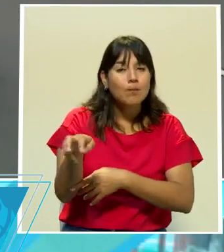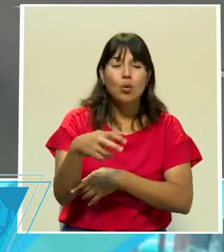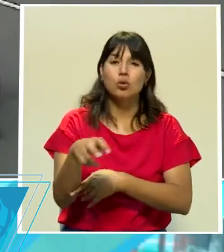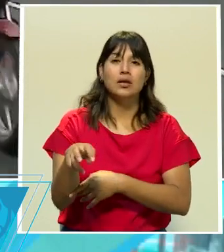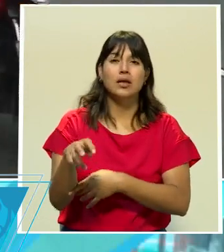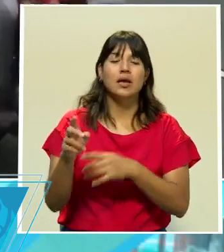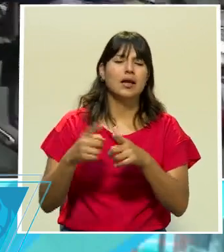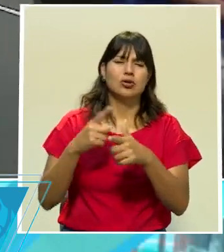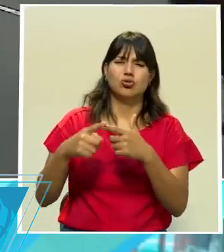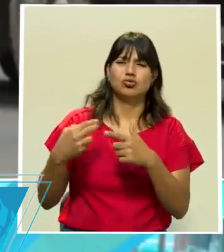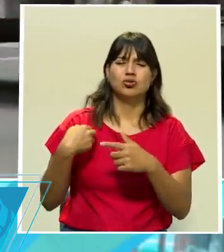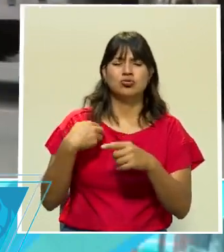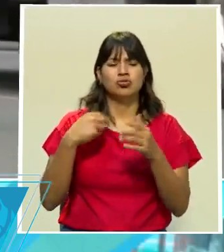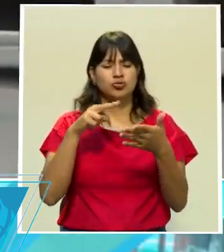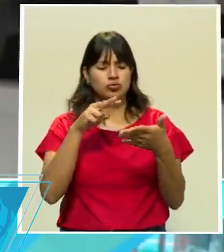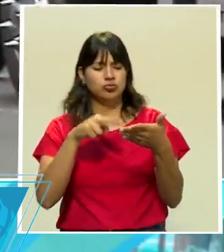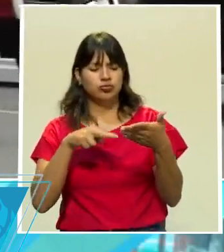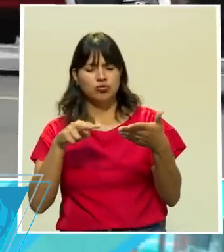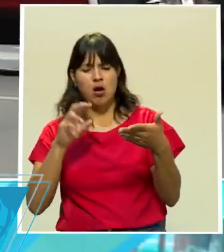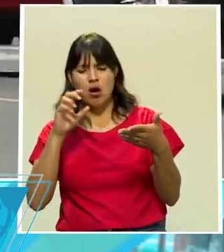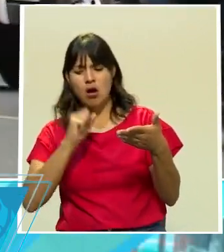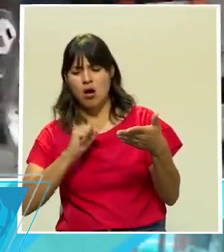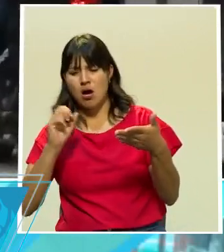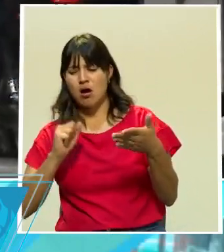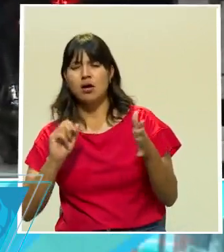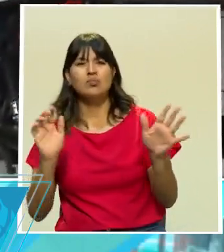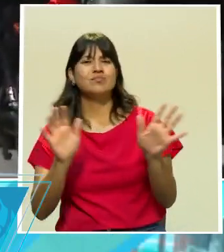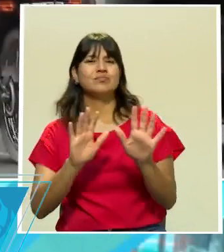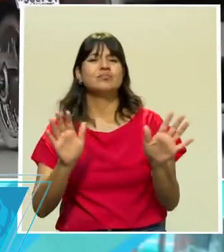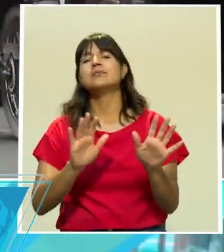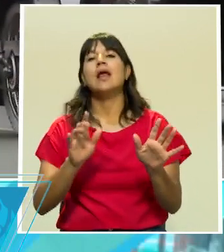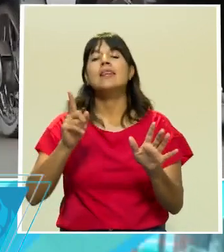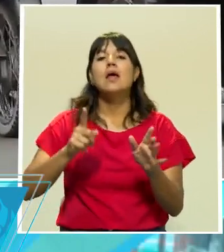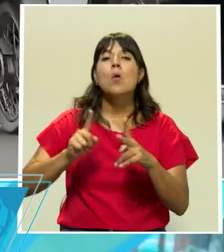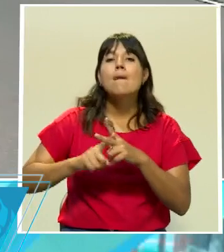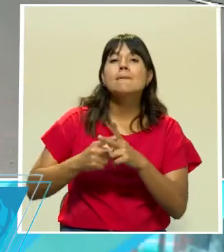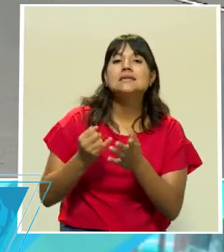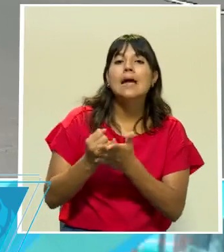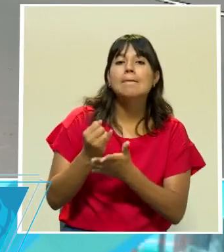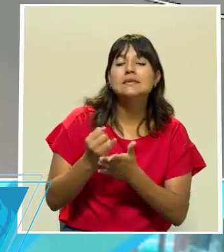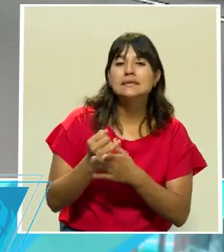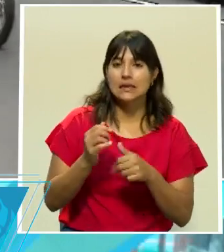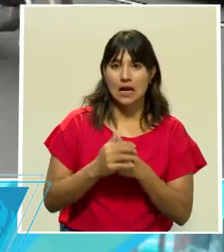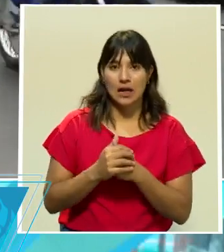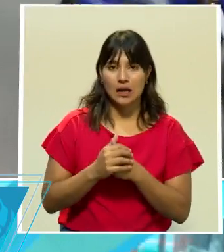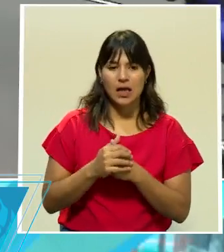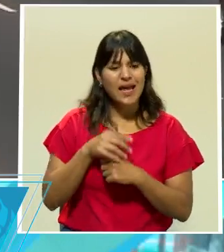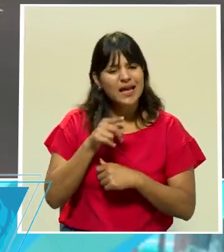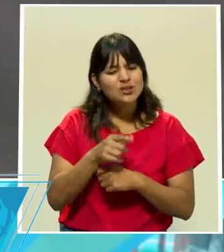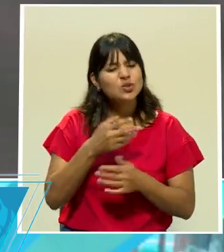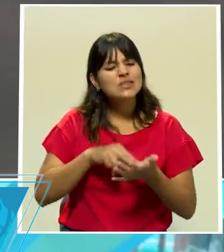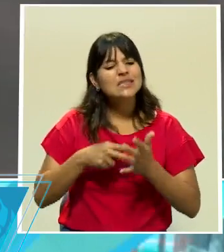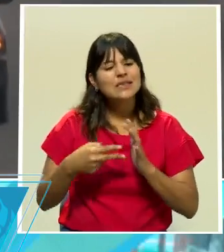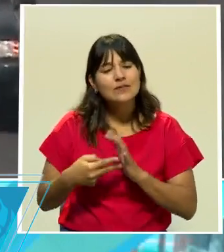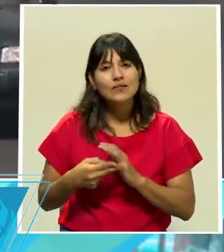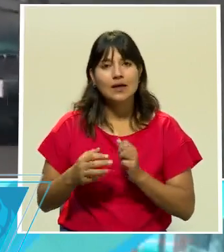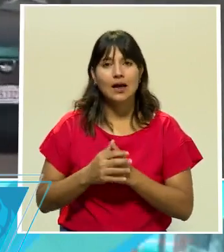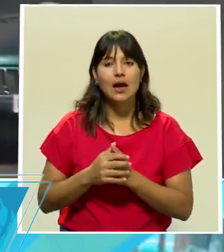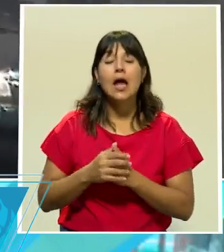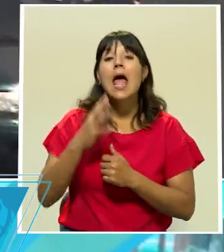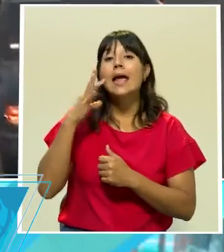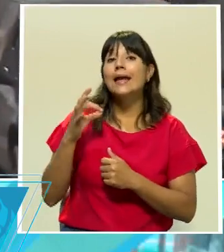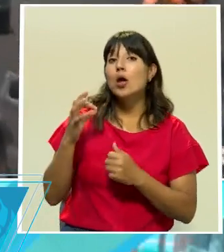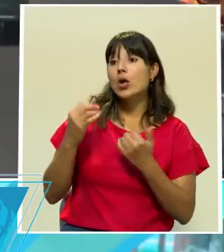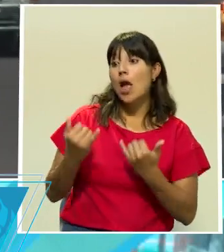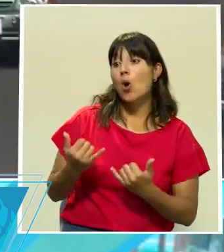alertas y comenzar a investigar qué pensaba Hacienda, cómo afectaba, y yo creo que ya hoy tenemos más claro